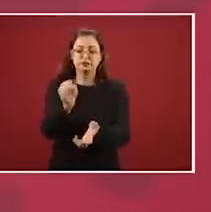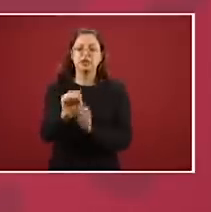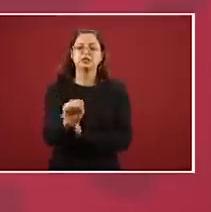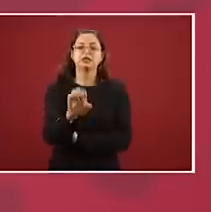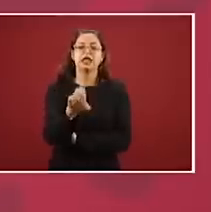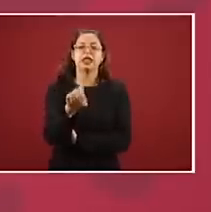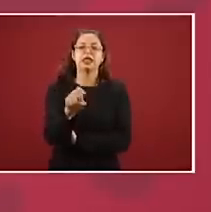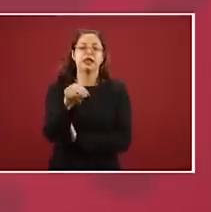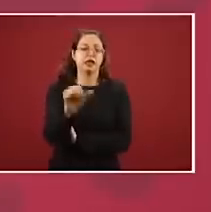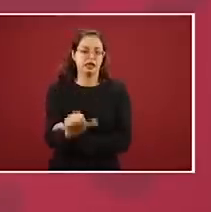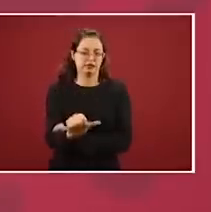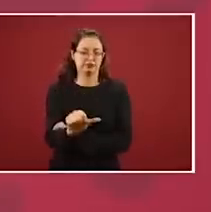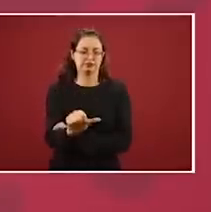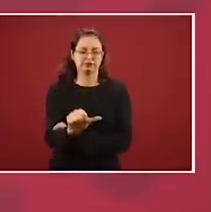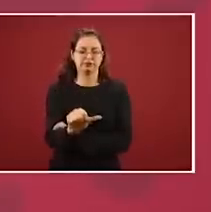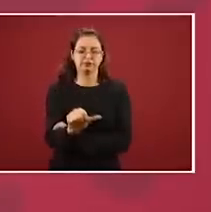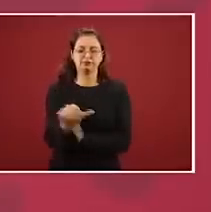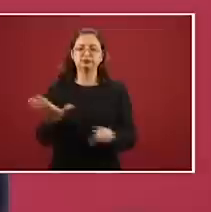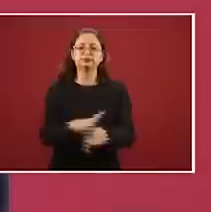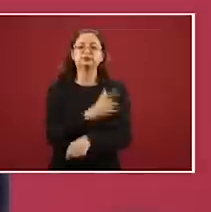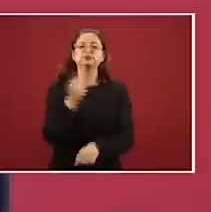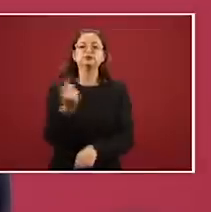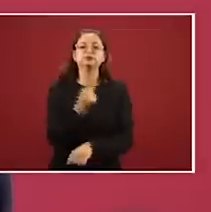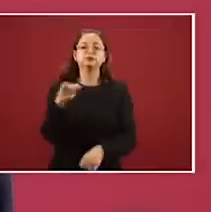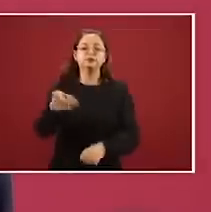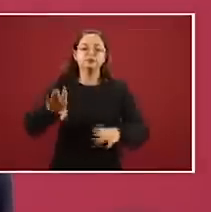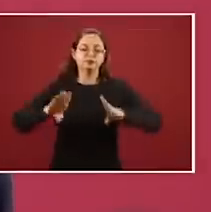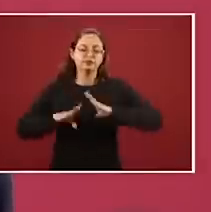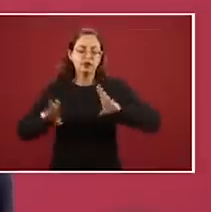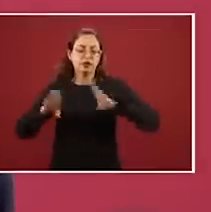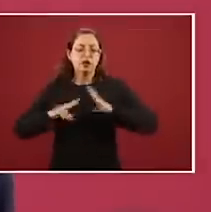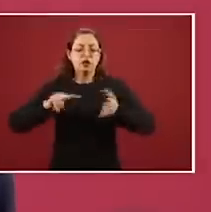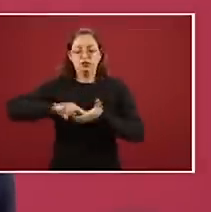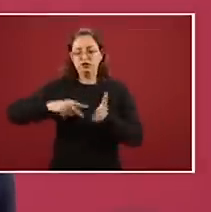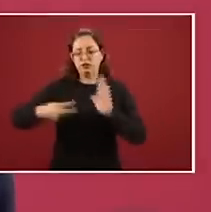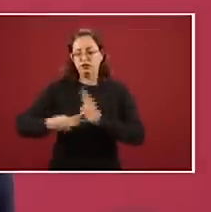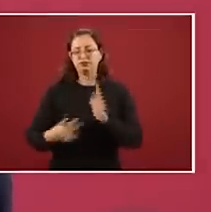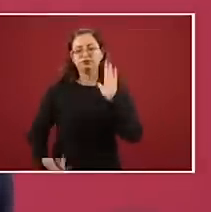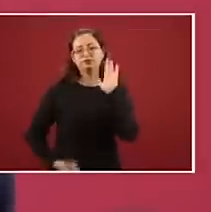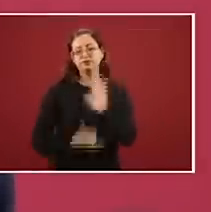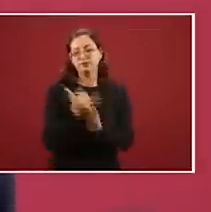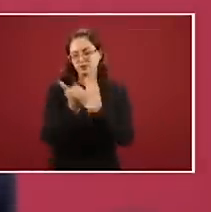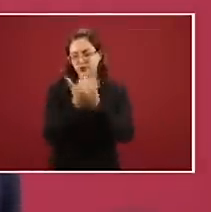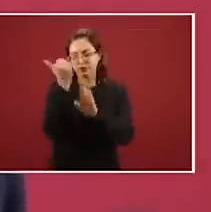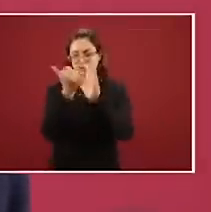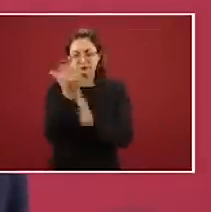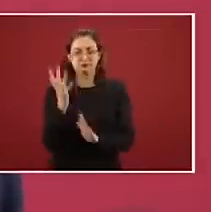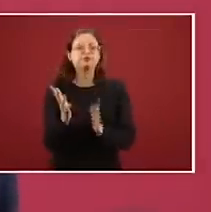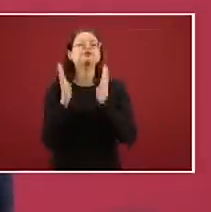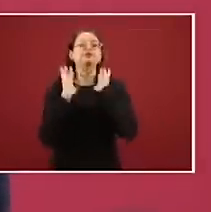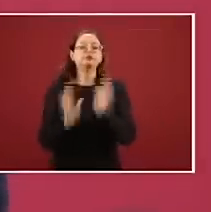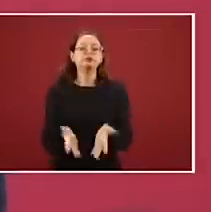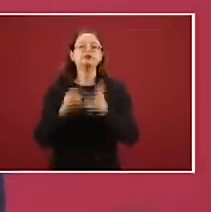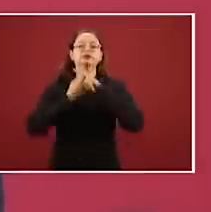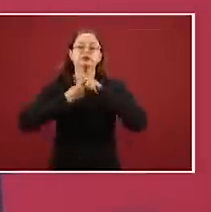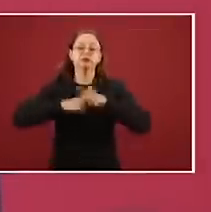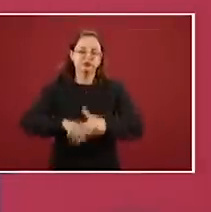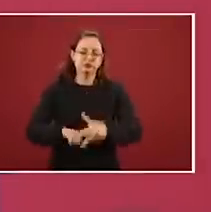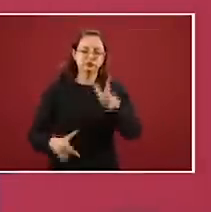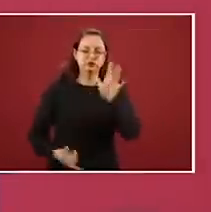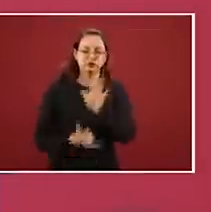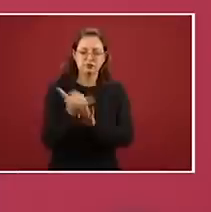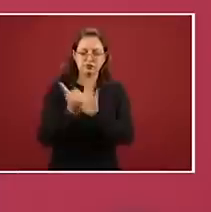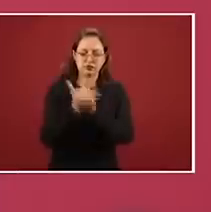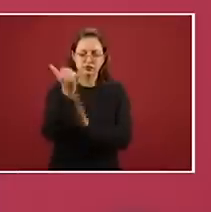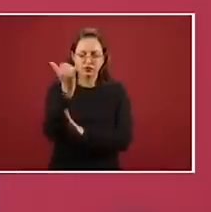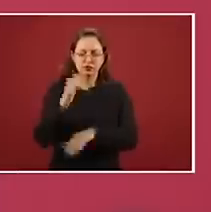Secretaría de la Defensa, porque ingenieros militares van a construir ya están construyendo.